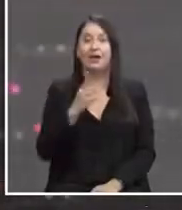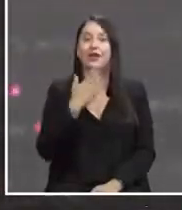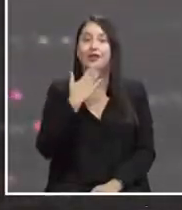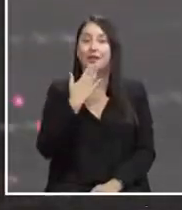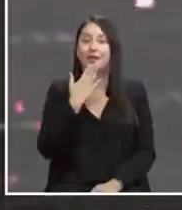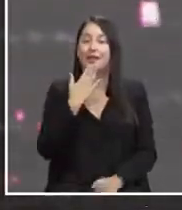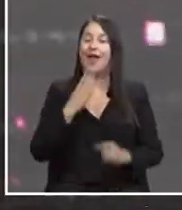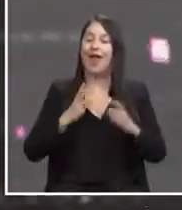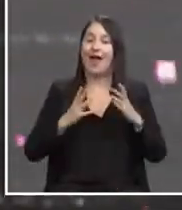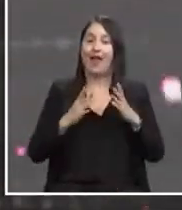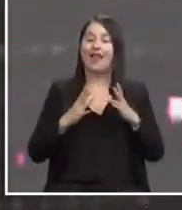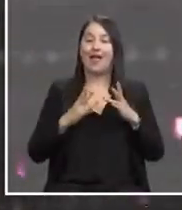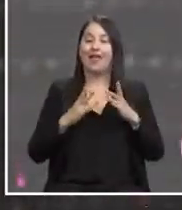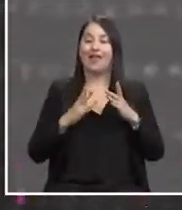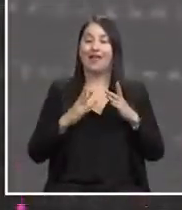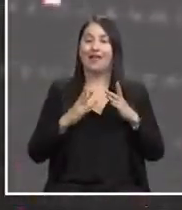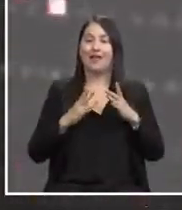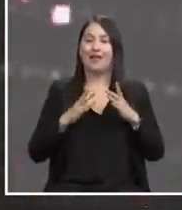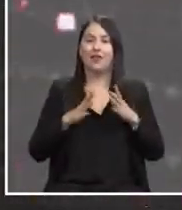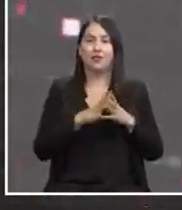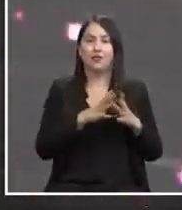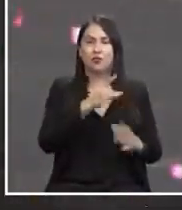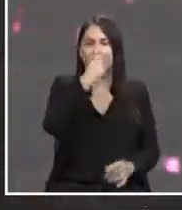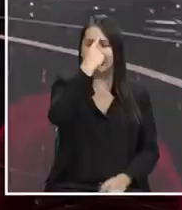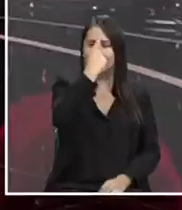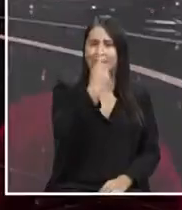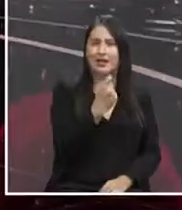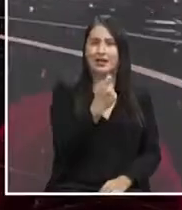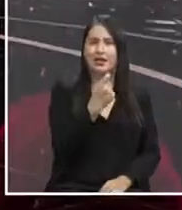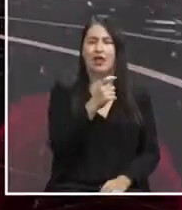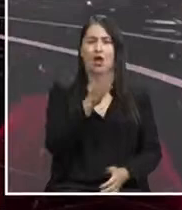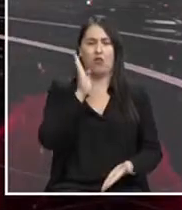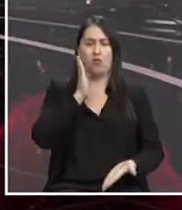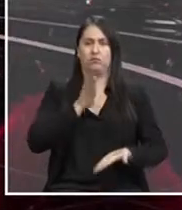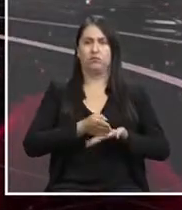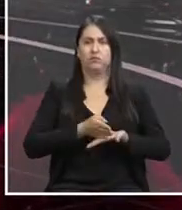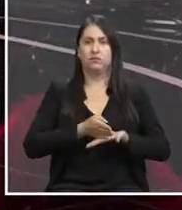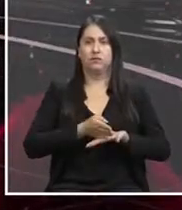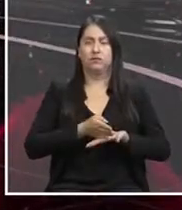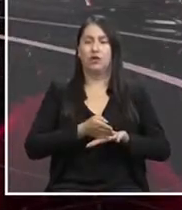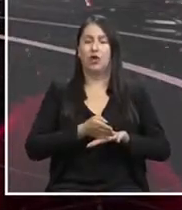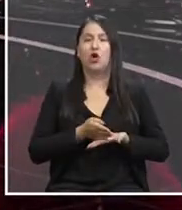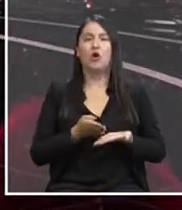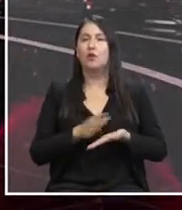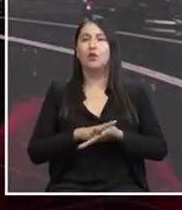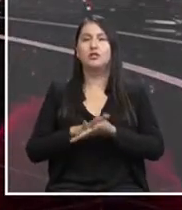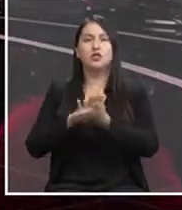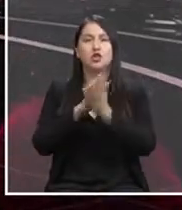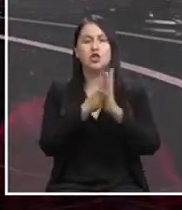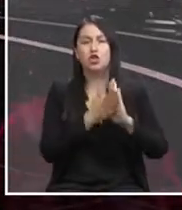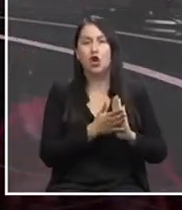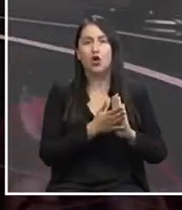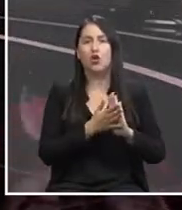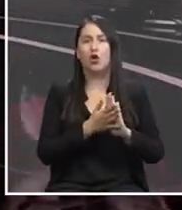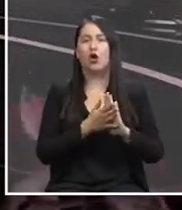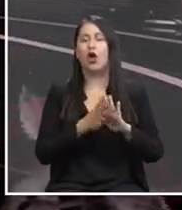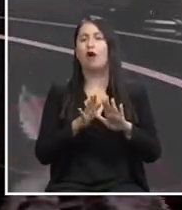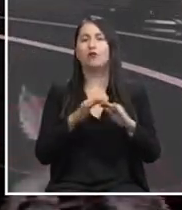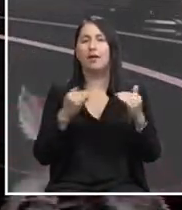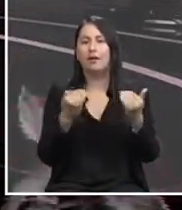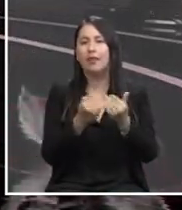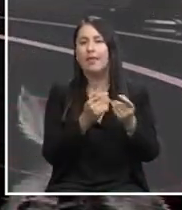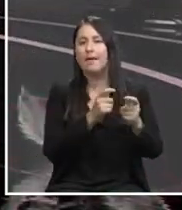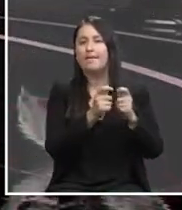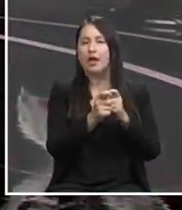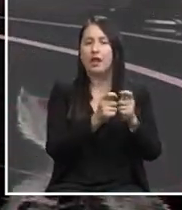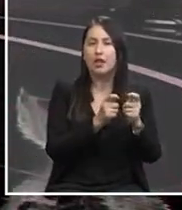alegría. Al final hay mucha seriedad en todas esas posturas que están como rigidizadas, como si todo estuviera todo absolutamente en riesgo y todo